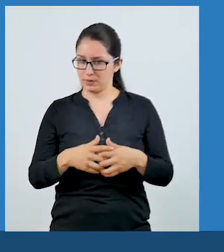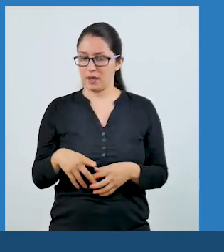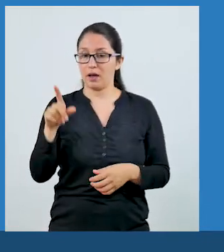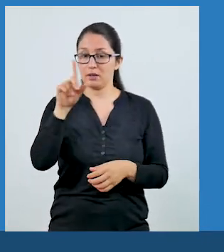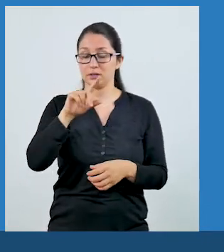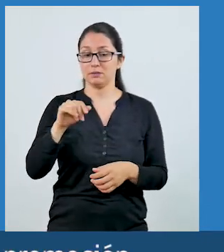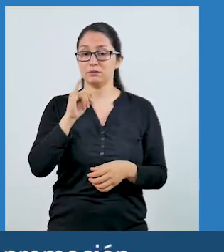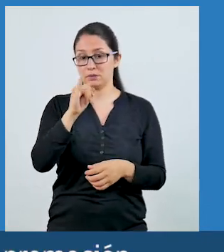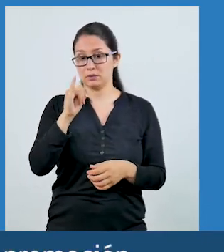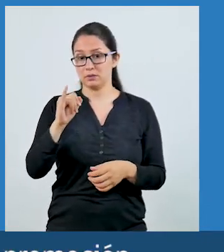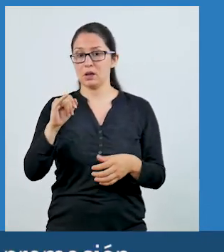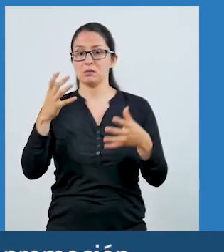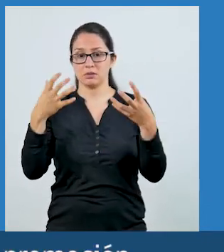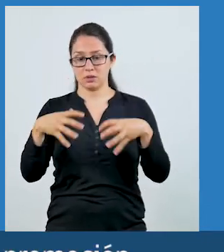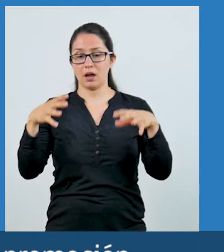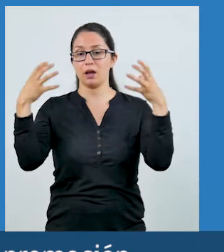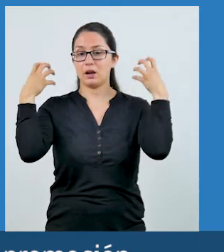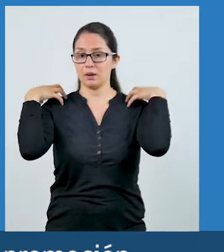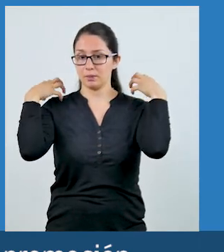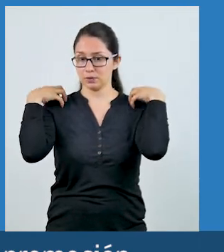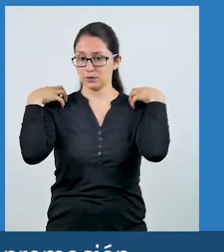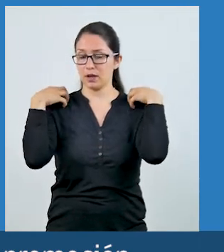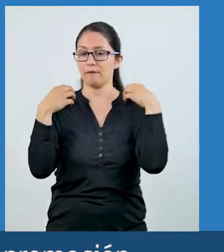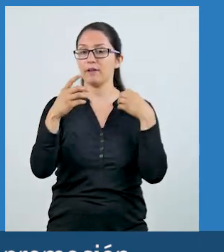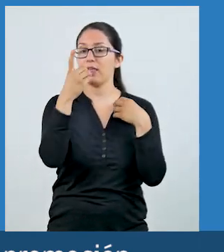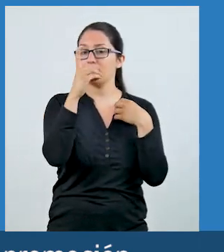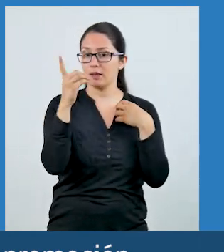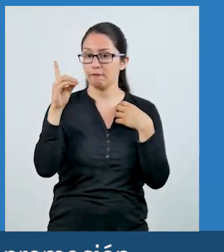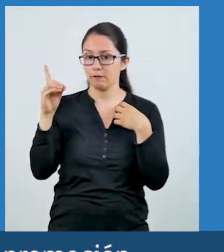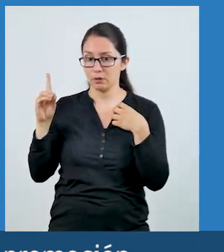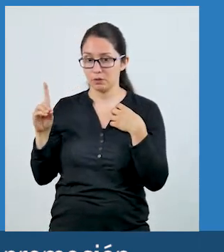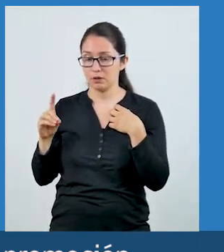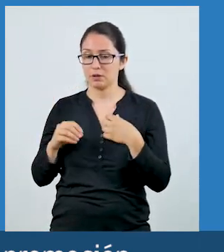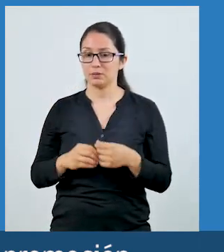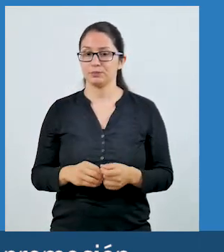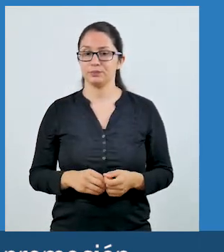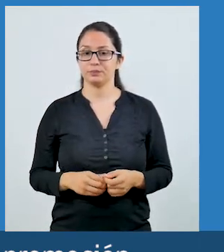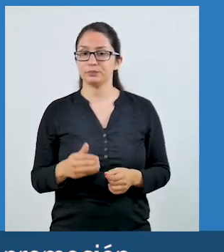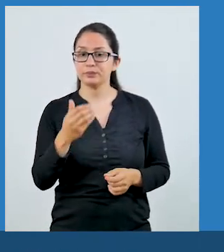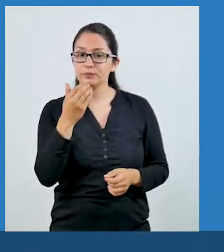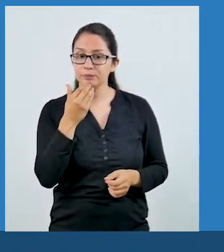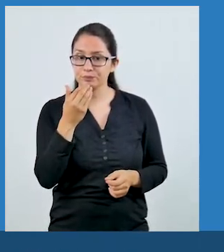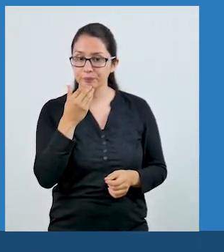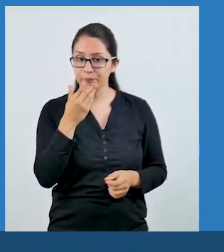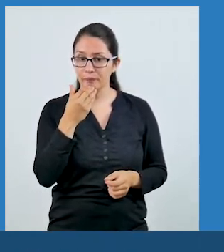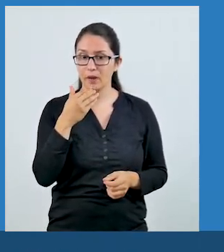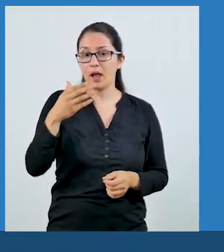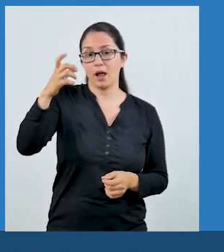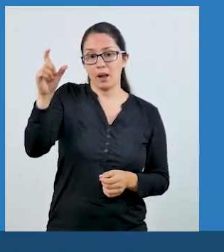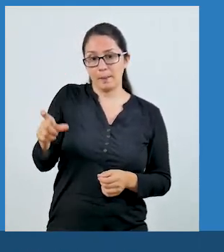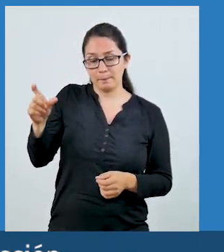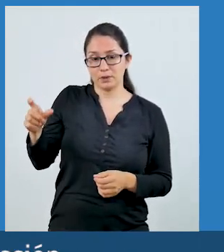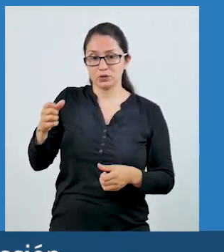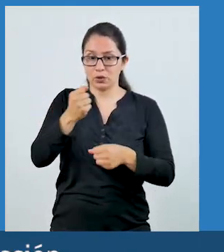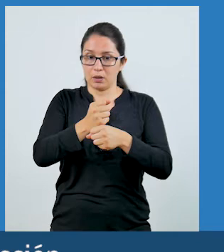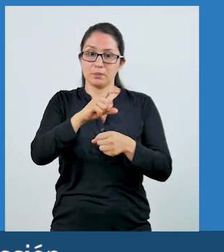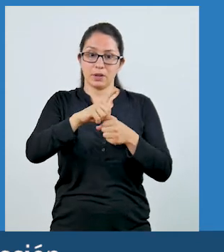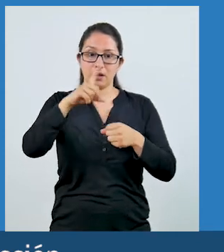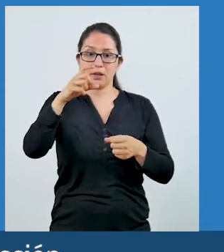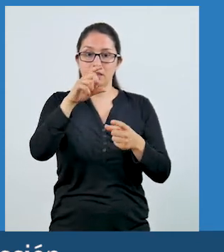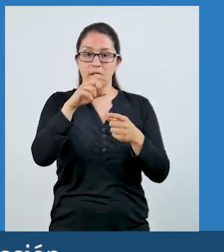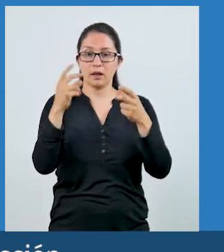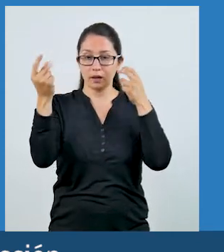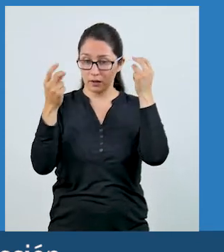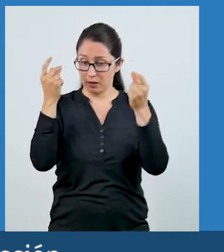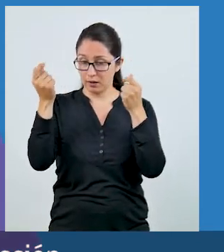este sentido, el Servicio de Impuestos Internos se encuentra efectuando acciones de promoción. Adicional a esto, en los casos en